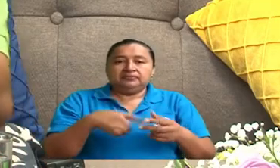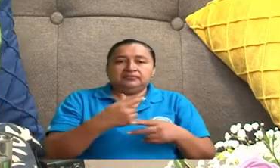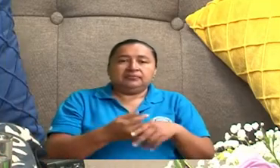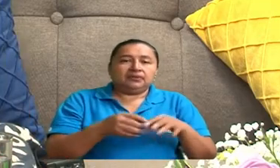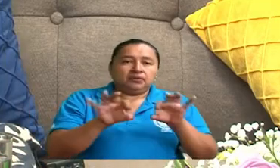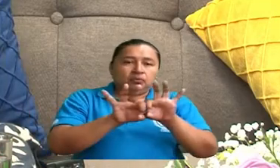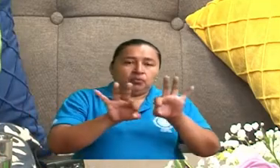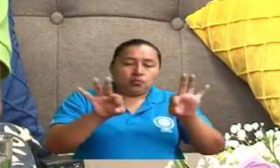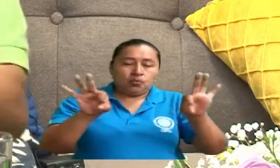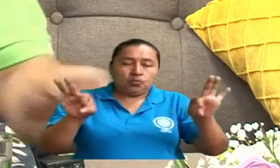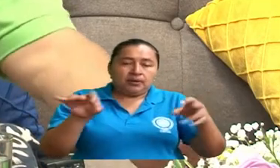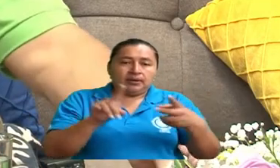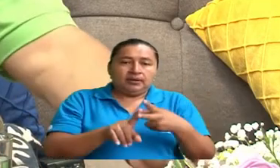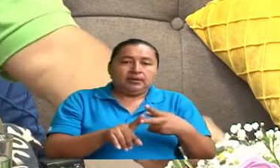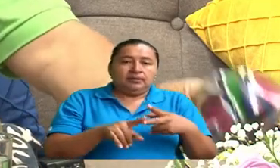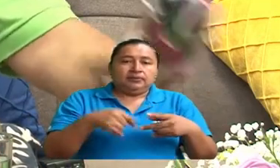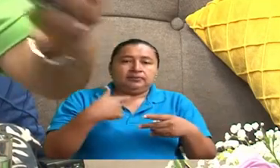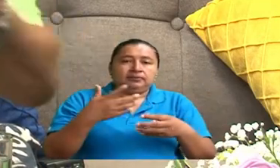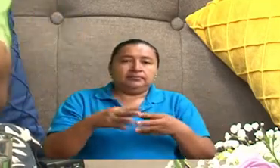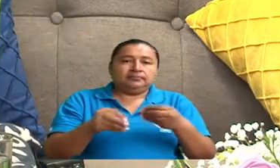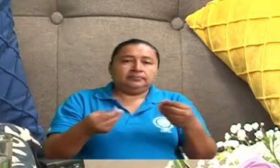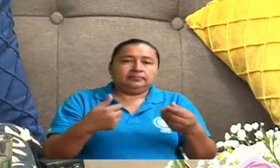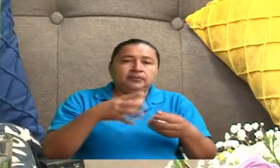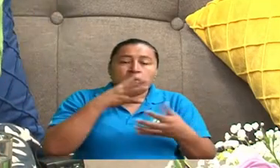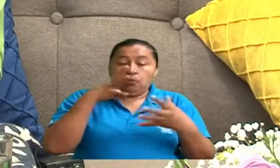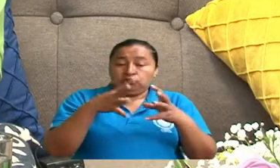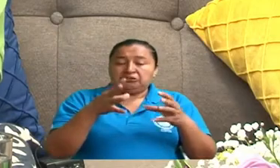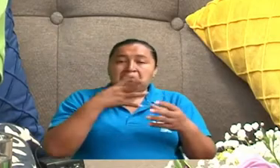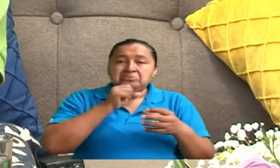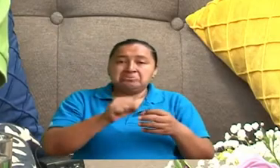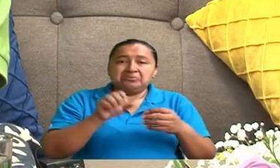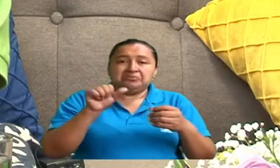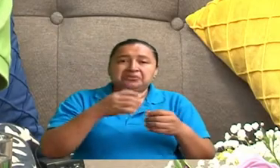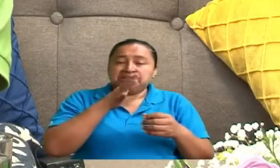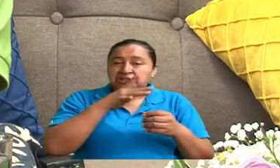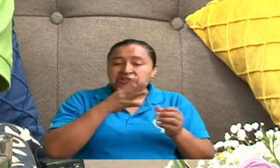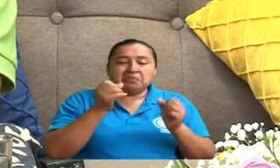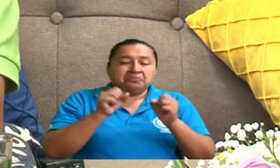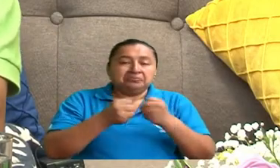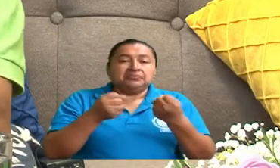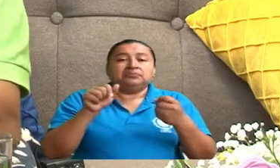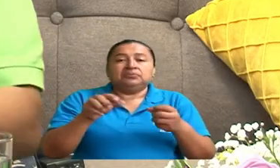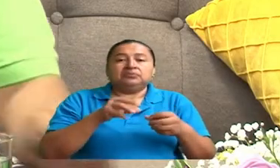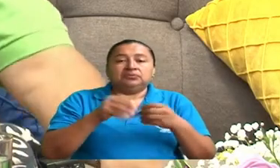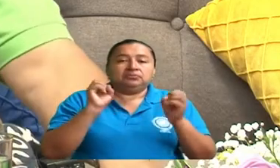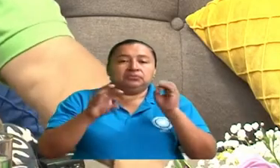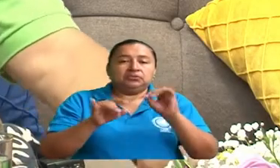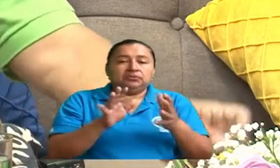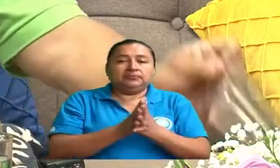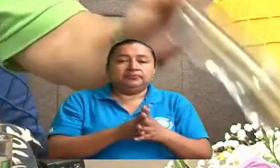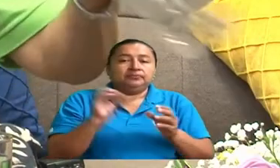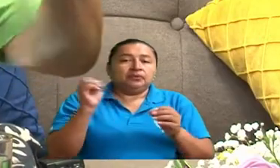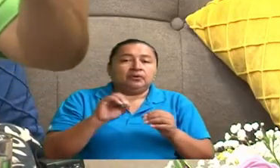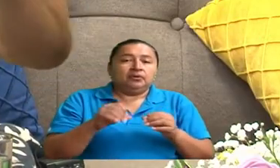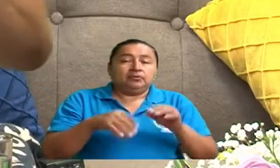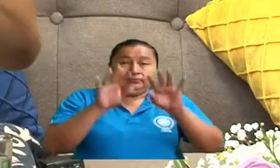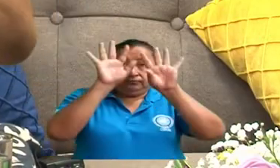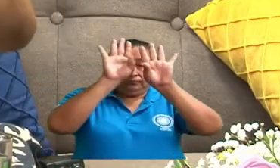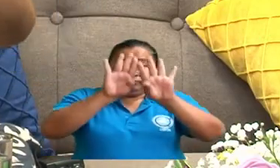manguera, este pedazo, esta bolita que ya el niño se le rompió, ¿verdad? O la